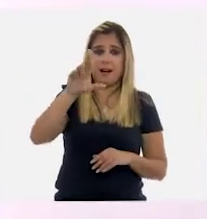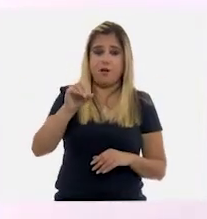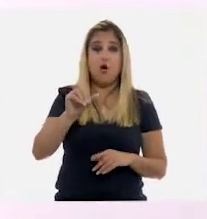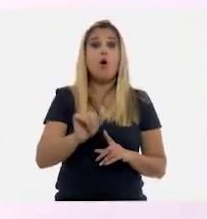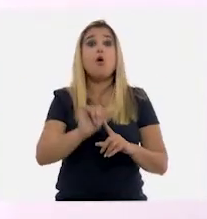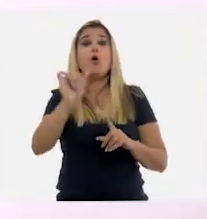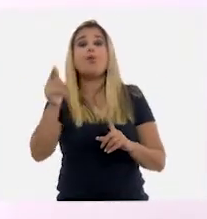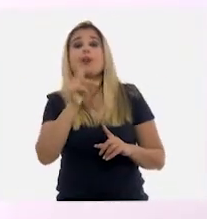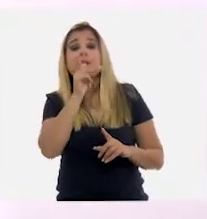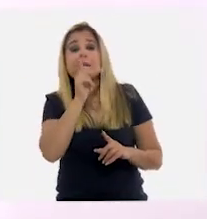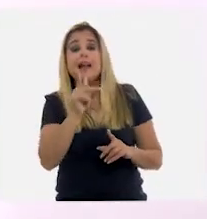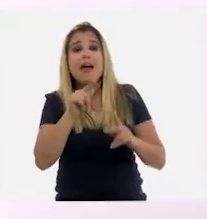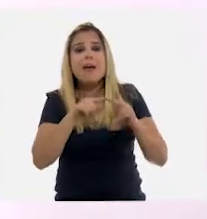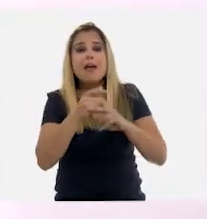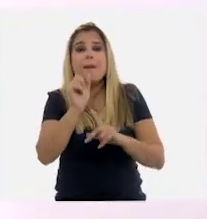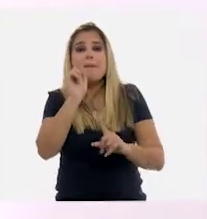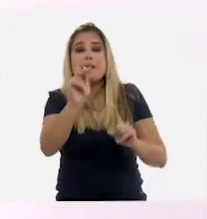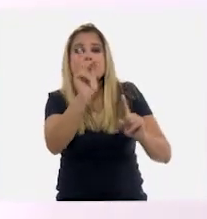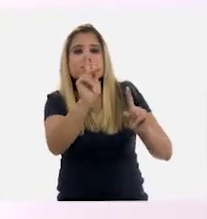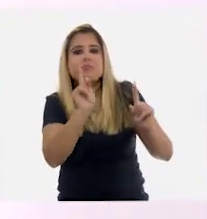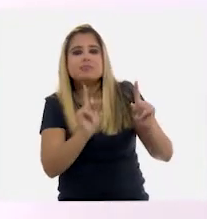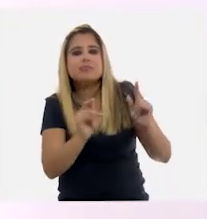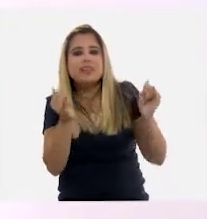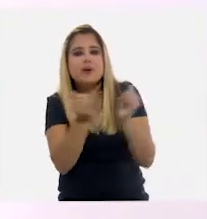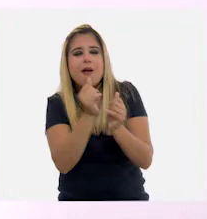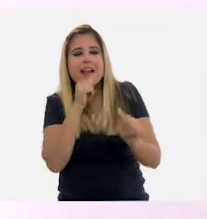Tengo otra palabra que inicia igual,